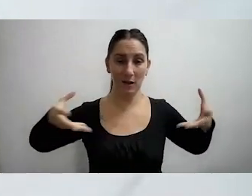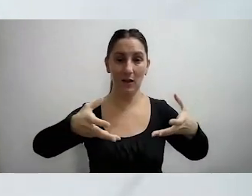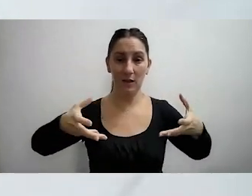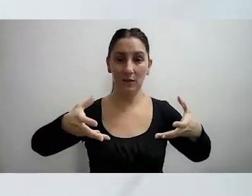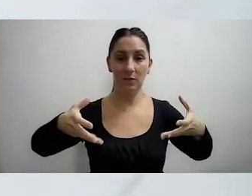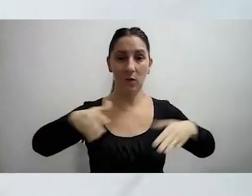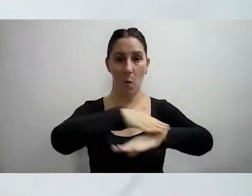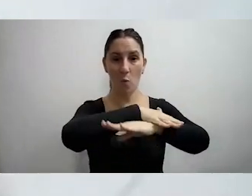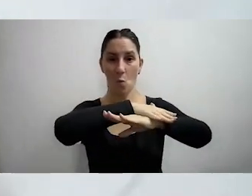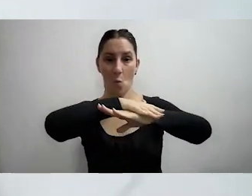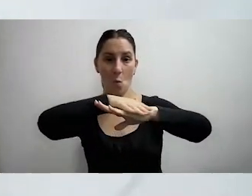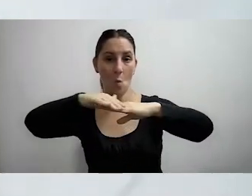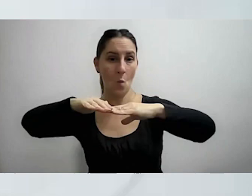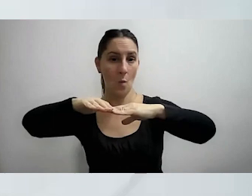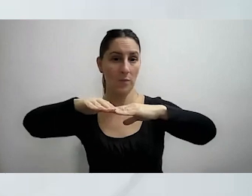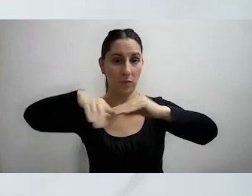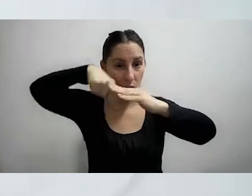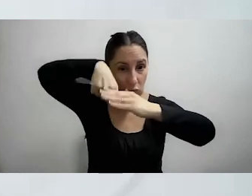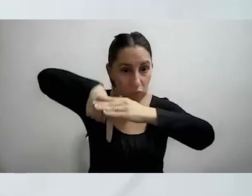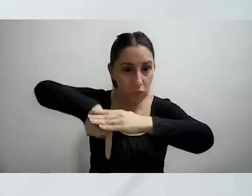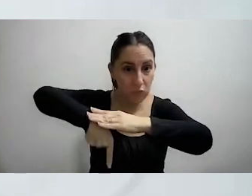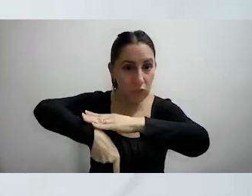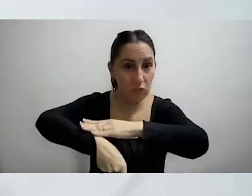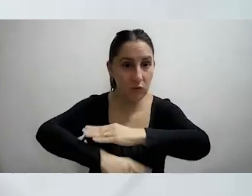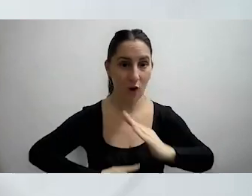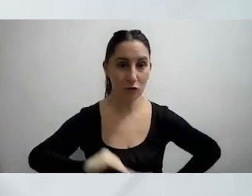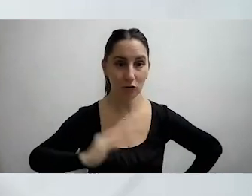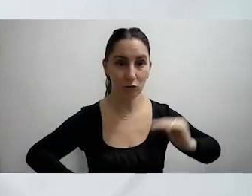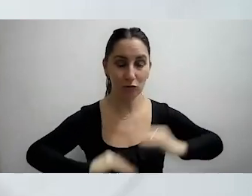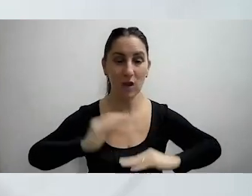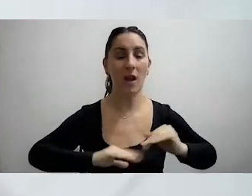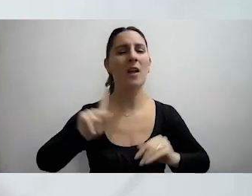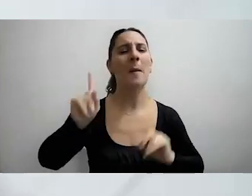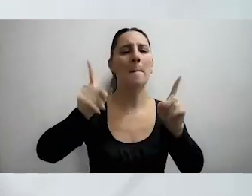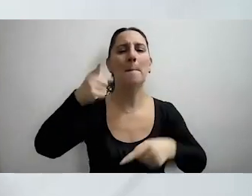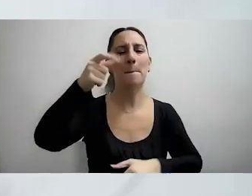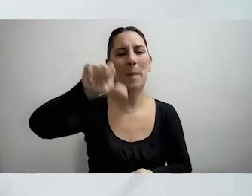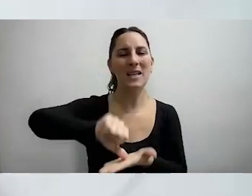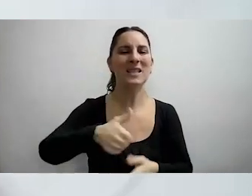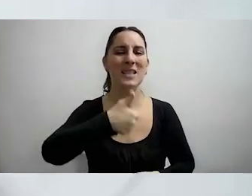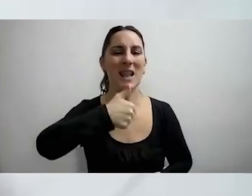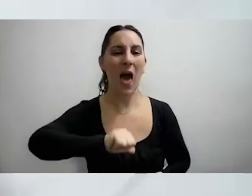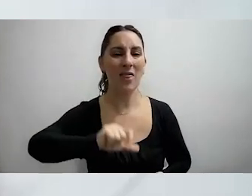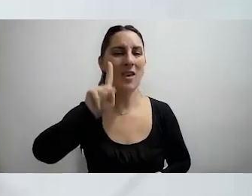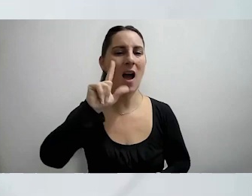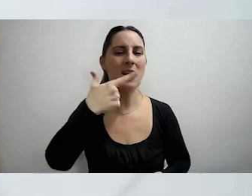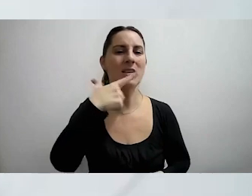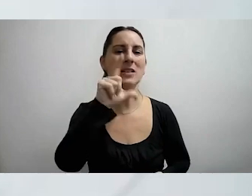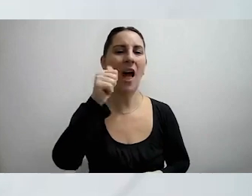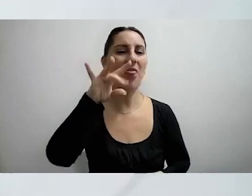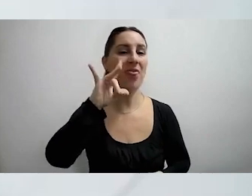soterradas, es decir, en profundidad, en Islandia lo que hacen son techos